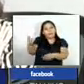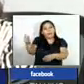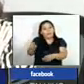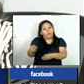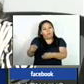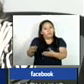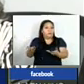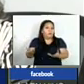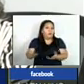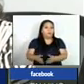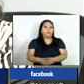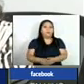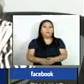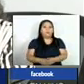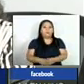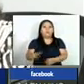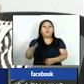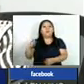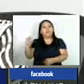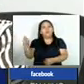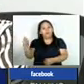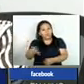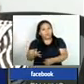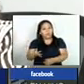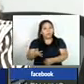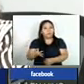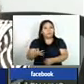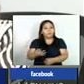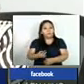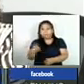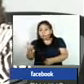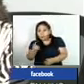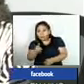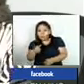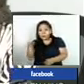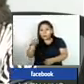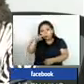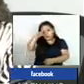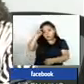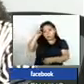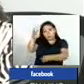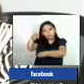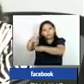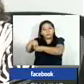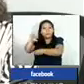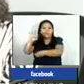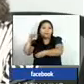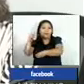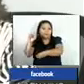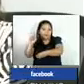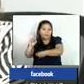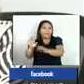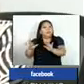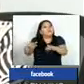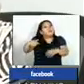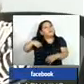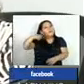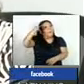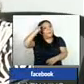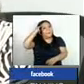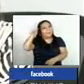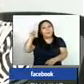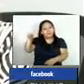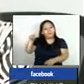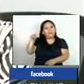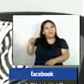los titulares y las personas que están trabajando dentro de él, porque considero que hay bastante